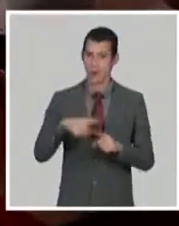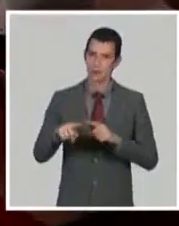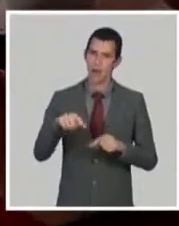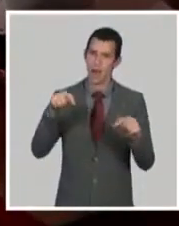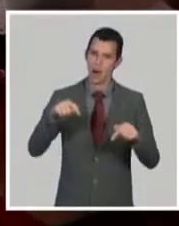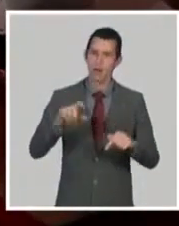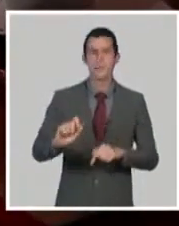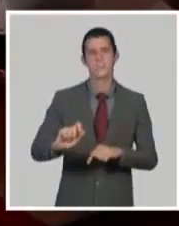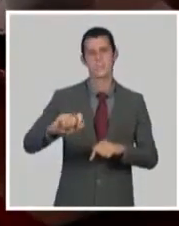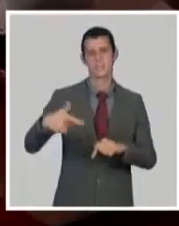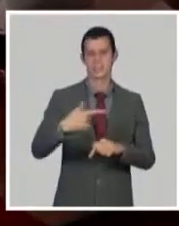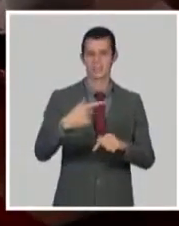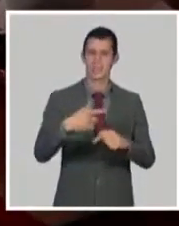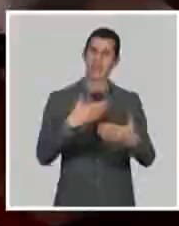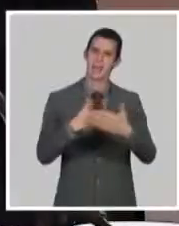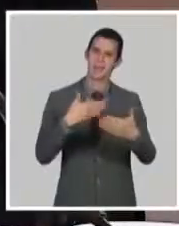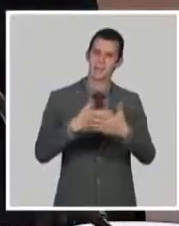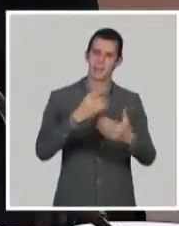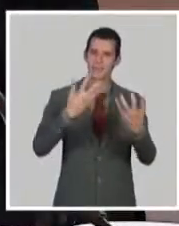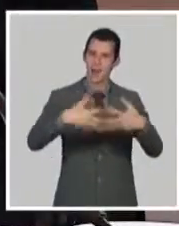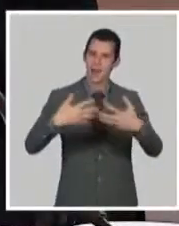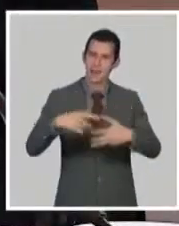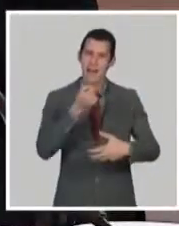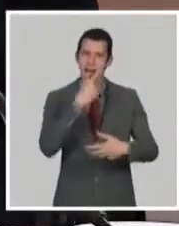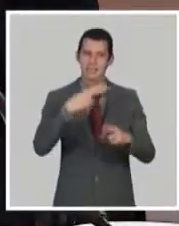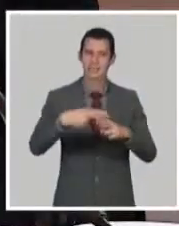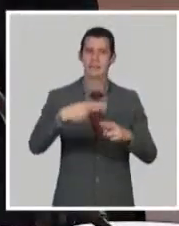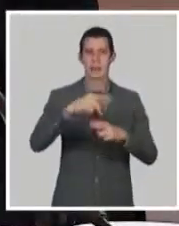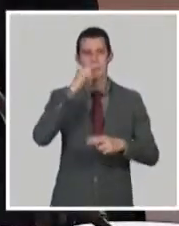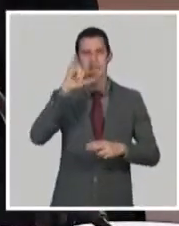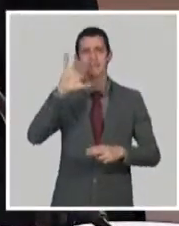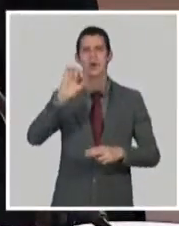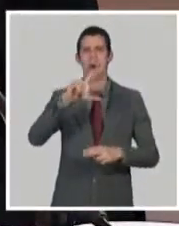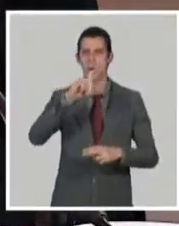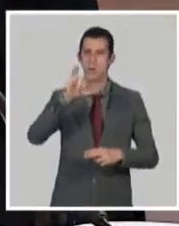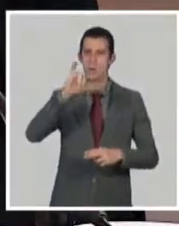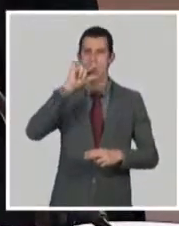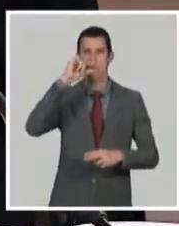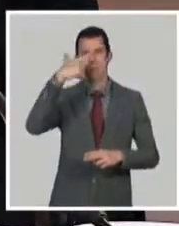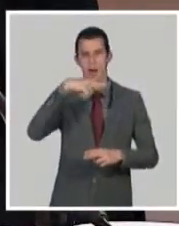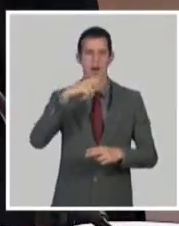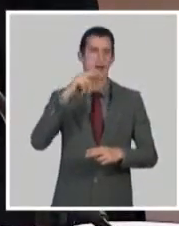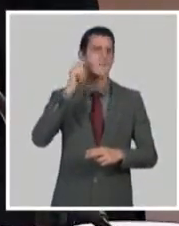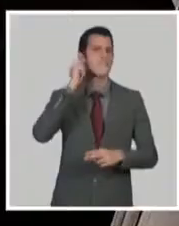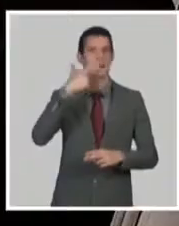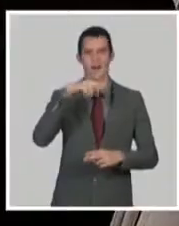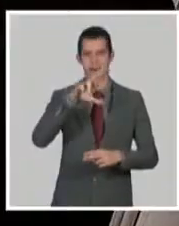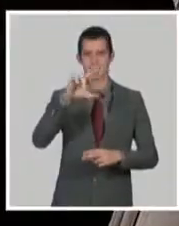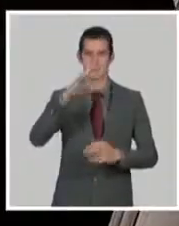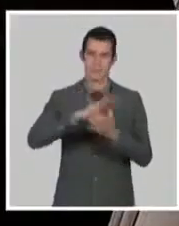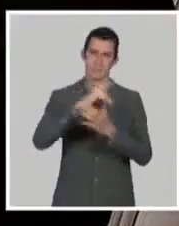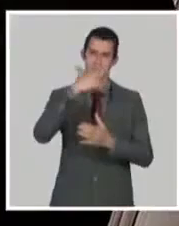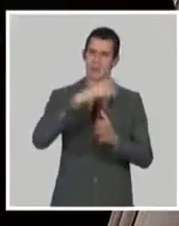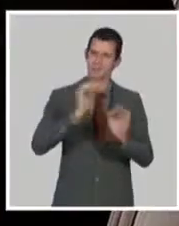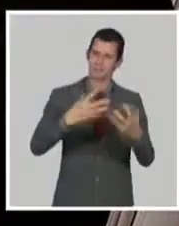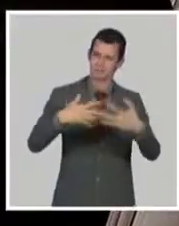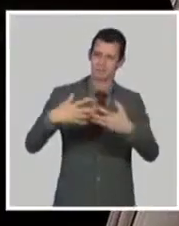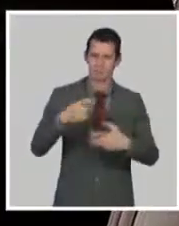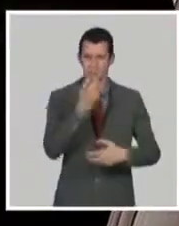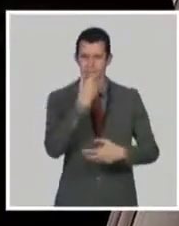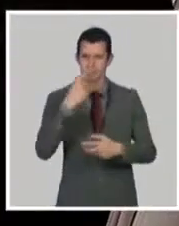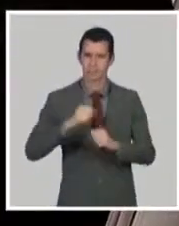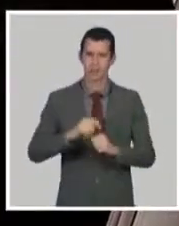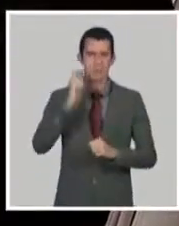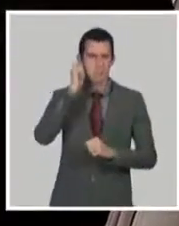una mujer está al frente del 6GB, una institución insigne de la ciencia cubana, además ya una empresa de alta tecnología